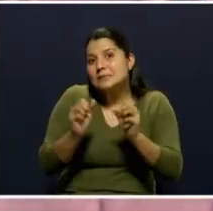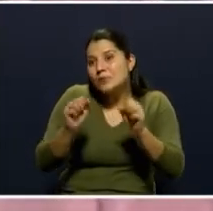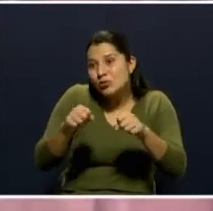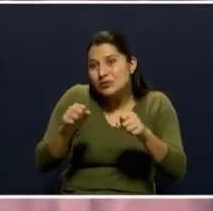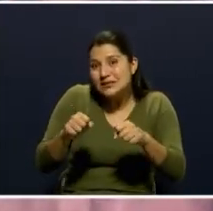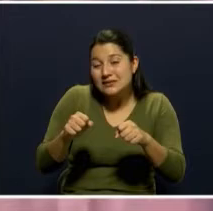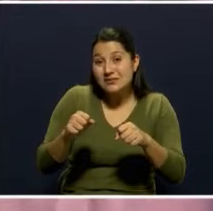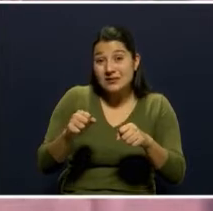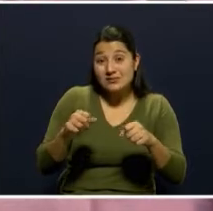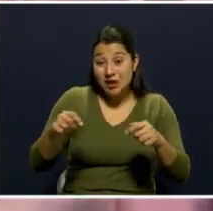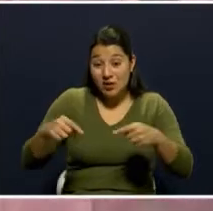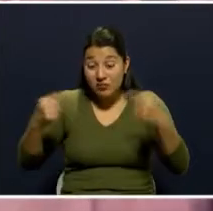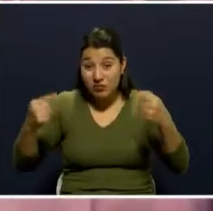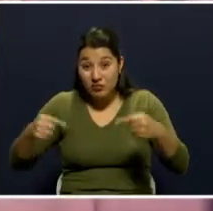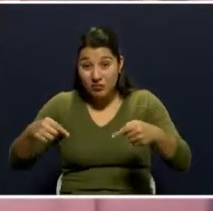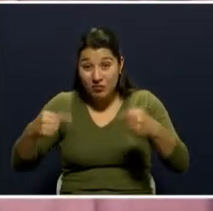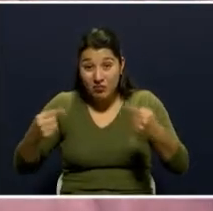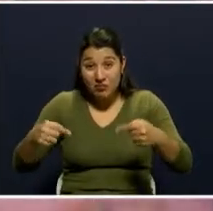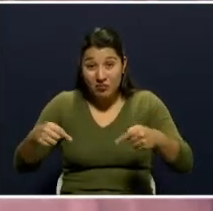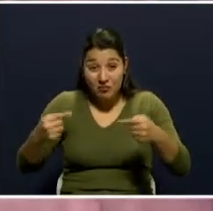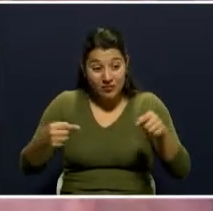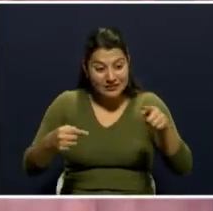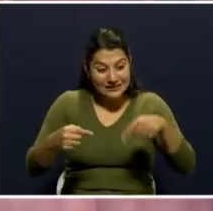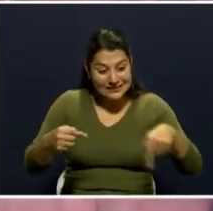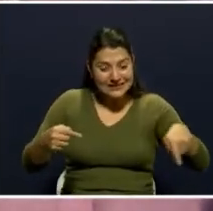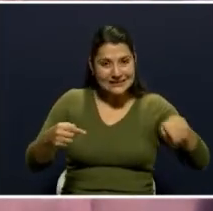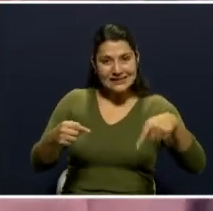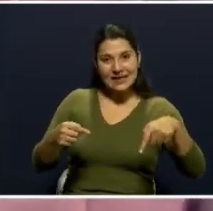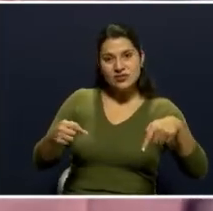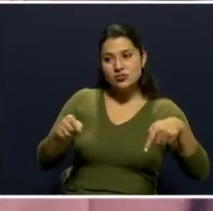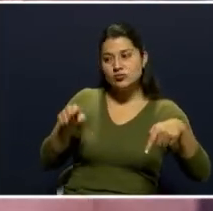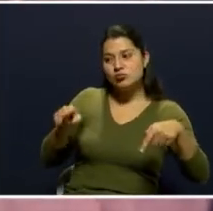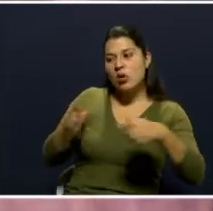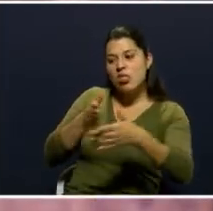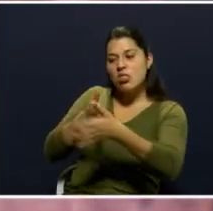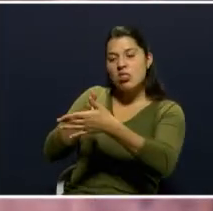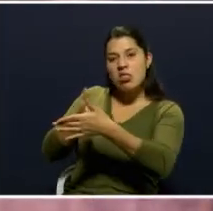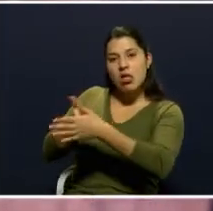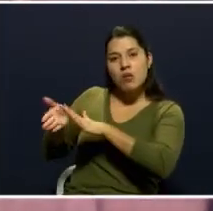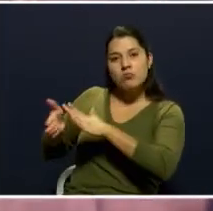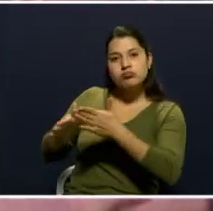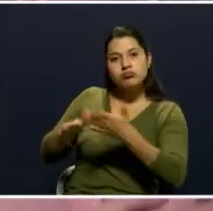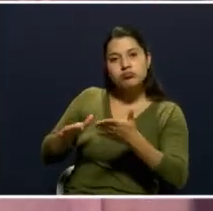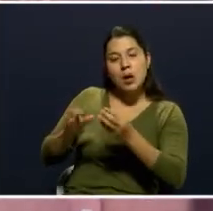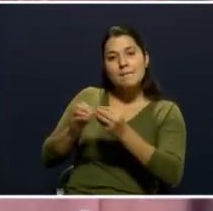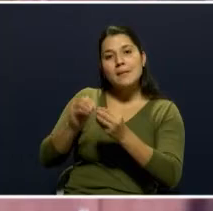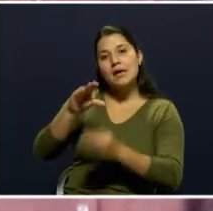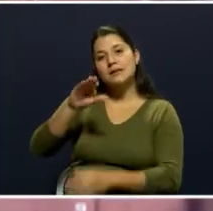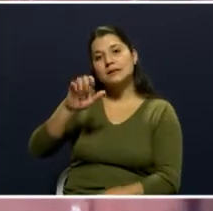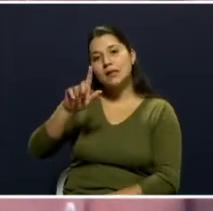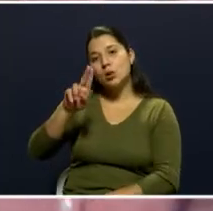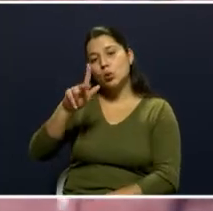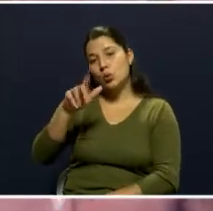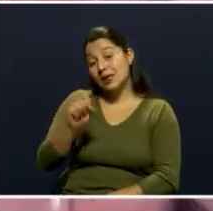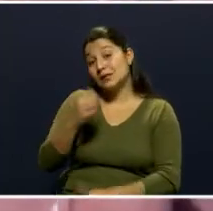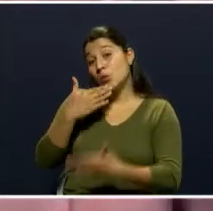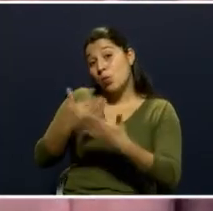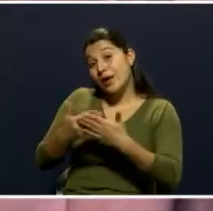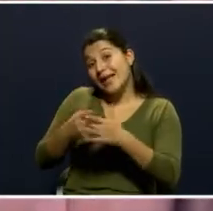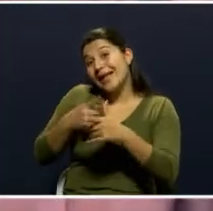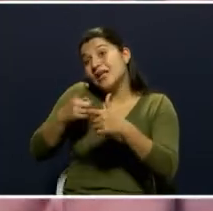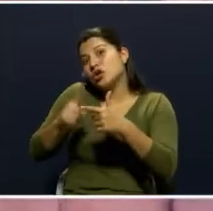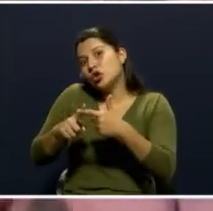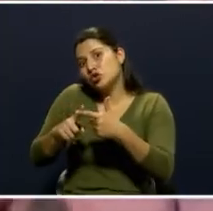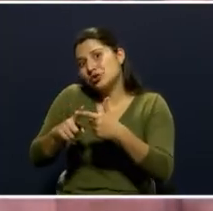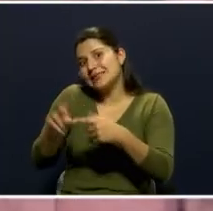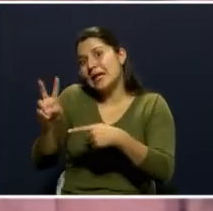pueda replicarse a una mayor velocidad y atacar más. Esa es otra posibilidad. En este momento todavía